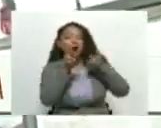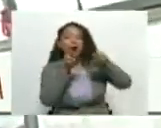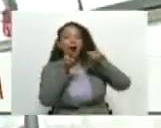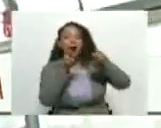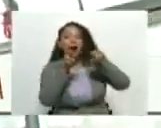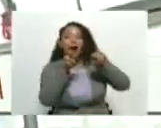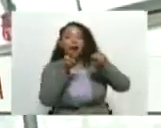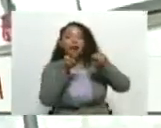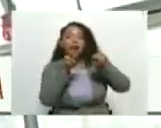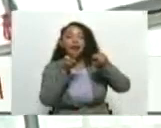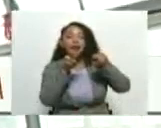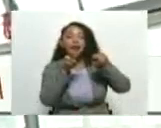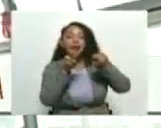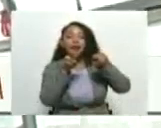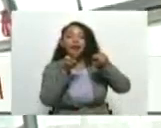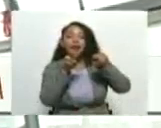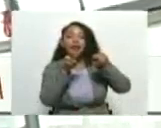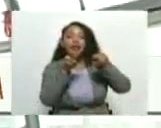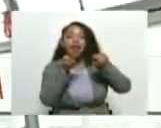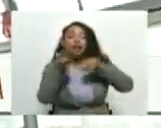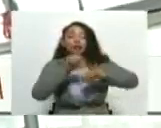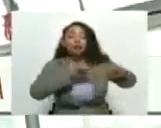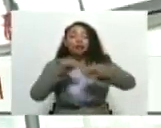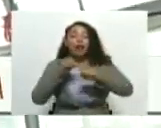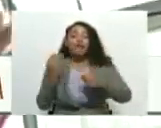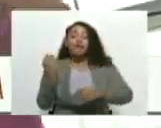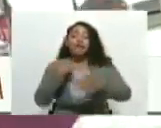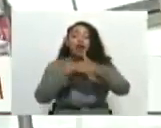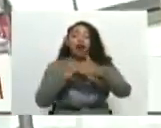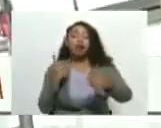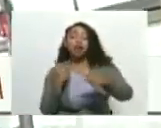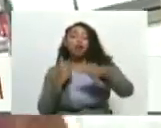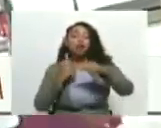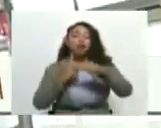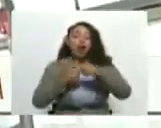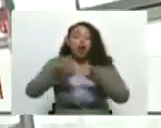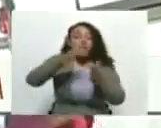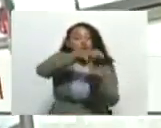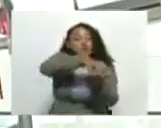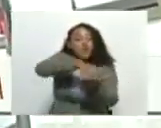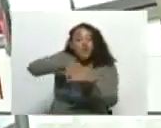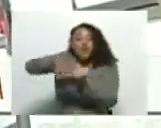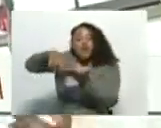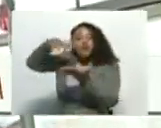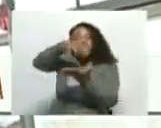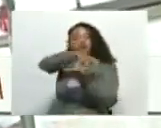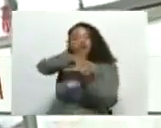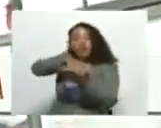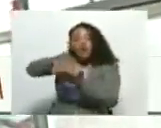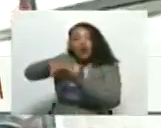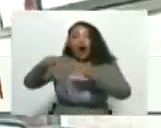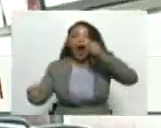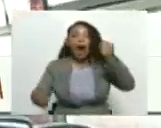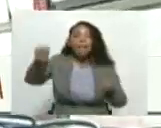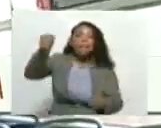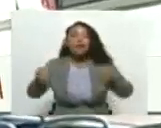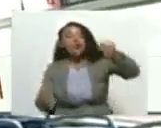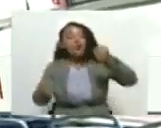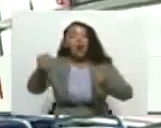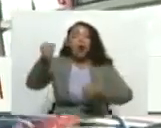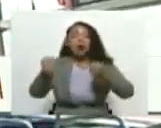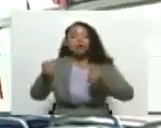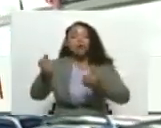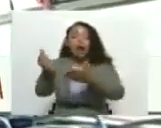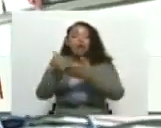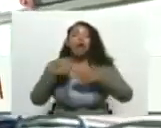querido general, los tractores que se van a sumar también, que van al campo, a la siembra, al impulso de la agroindustria de nuestro país, a